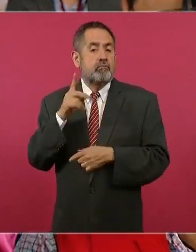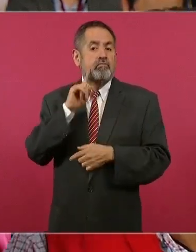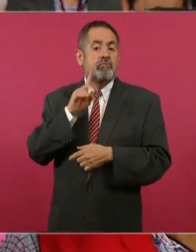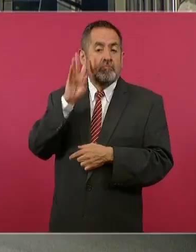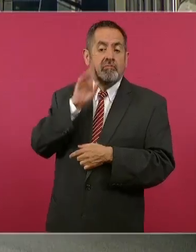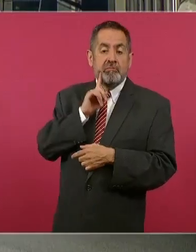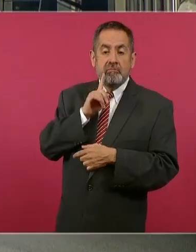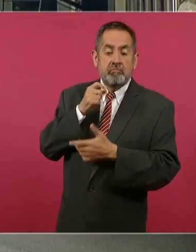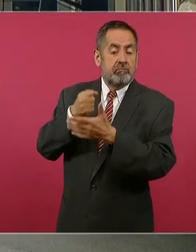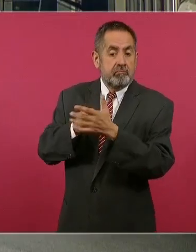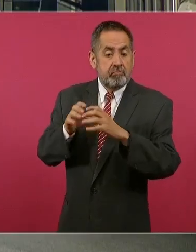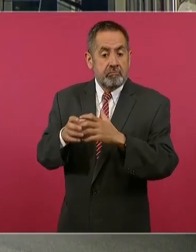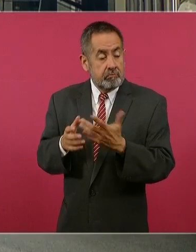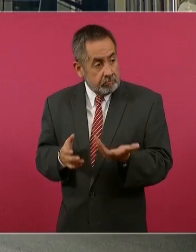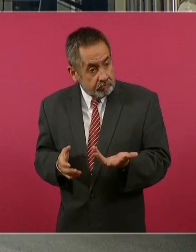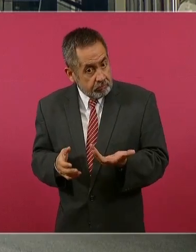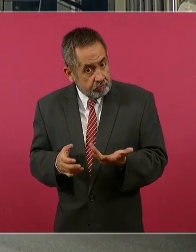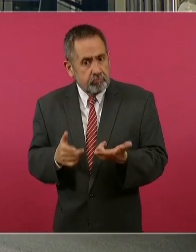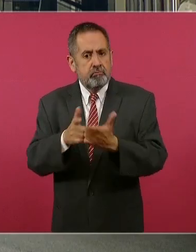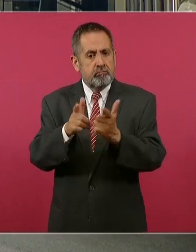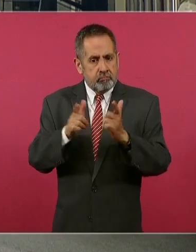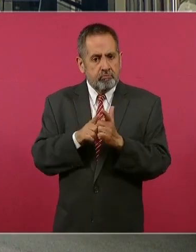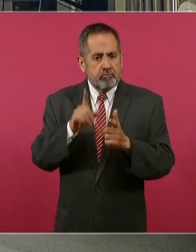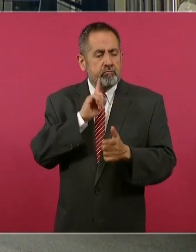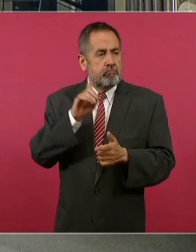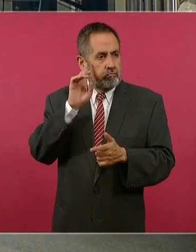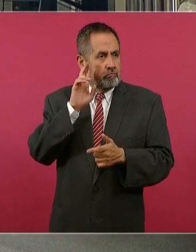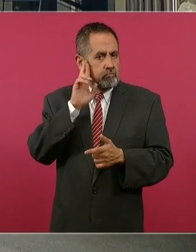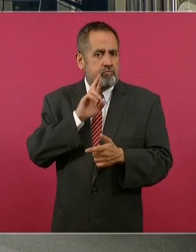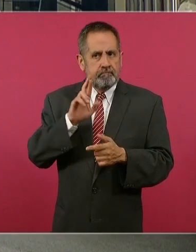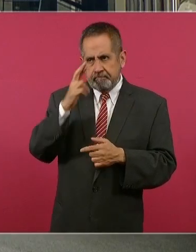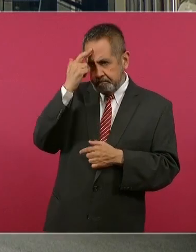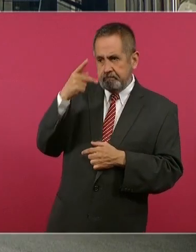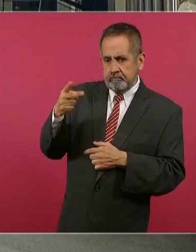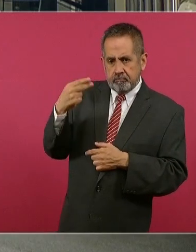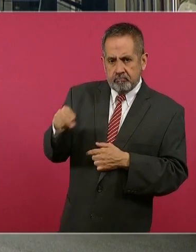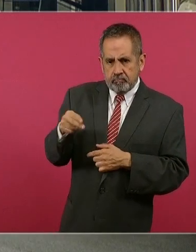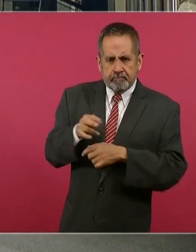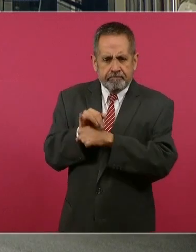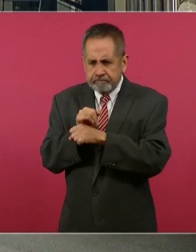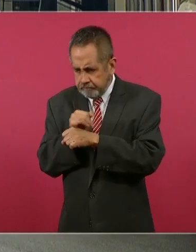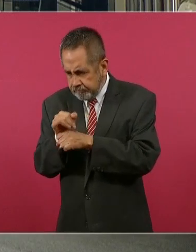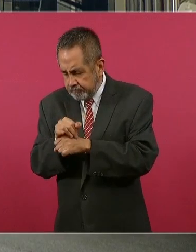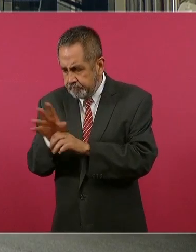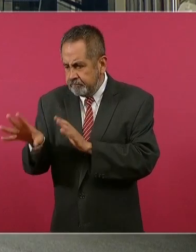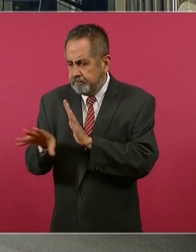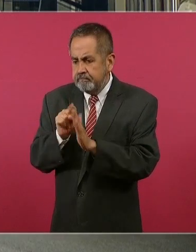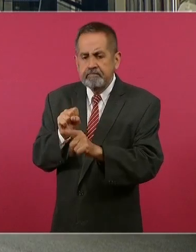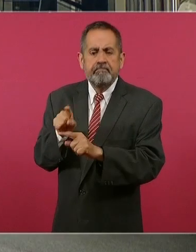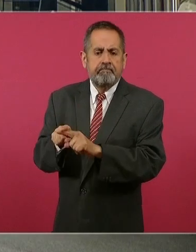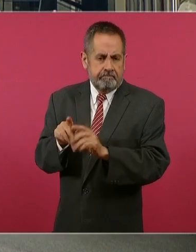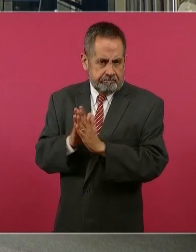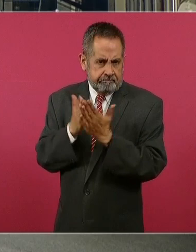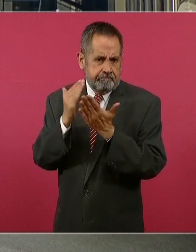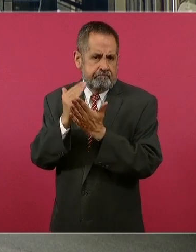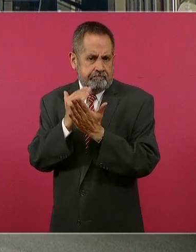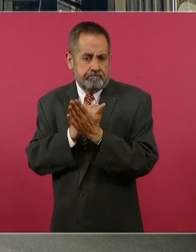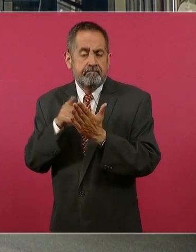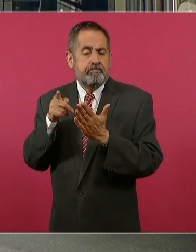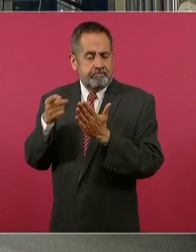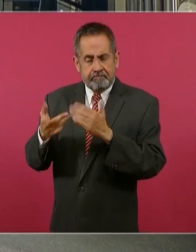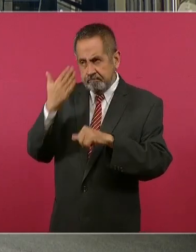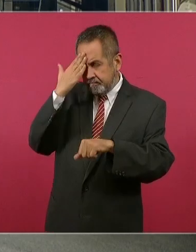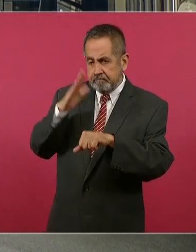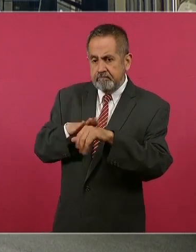que grupos feministas podrían recordar su nombre, incluso hacer trabajos de tesis, hacer un memorial, un recuerdo a